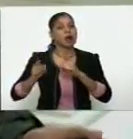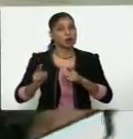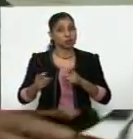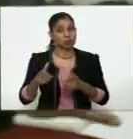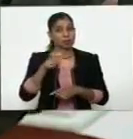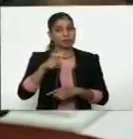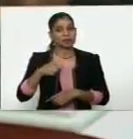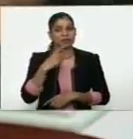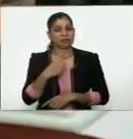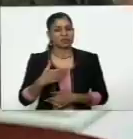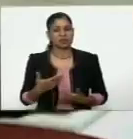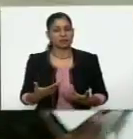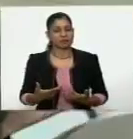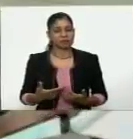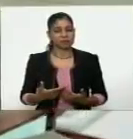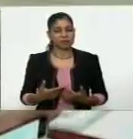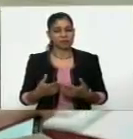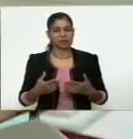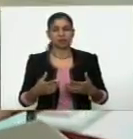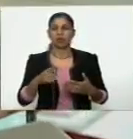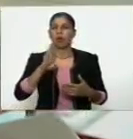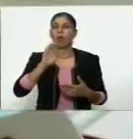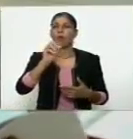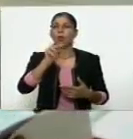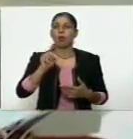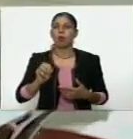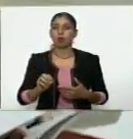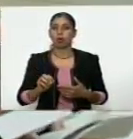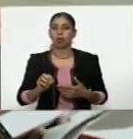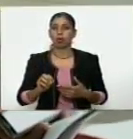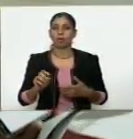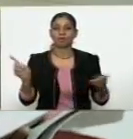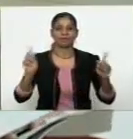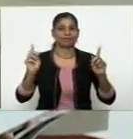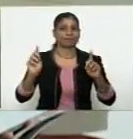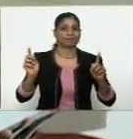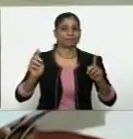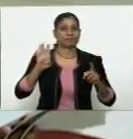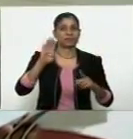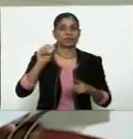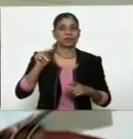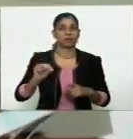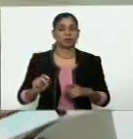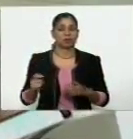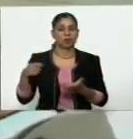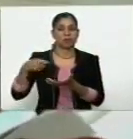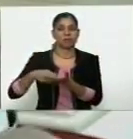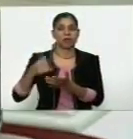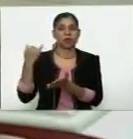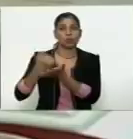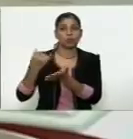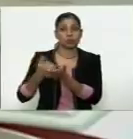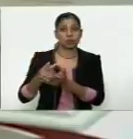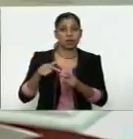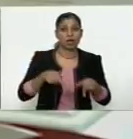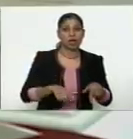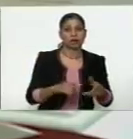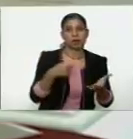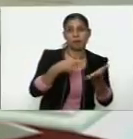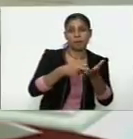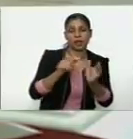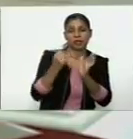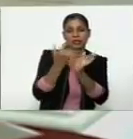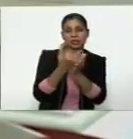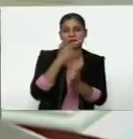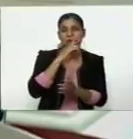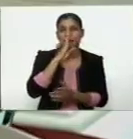incluso, eso es un bono. Con un bono se pagan intereses, el Petro no paga intereses.